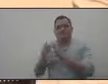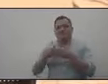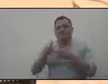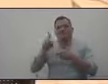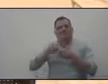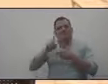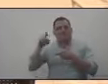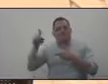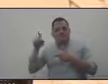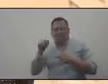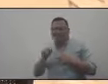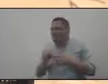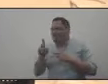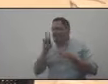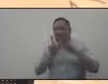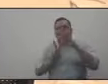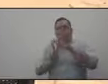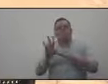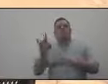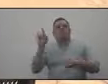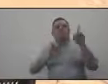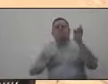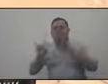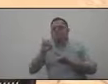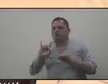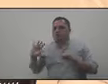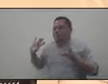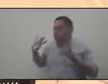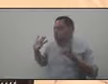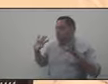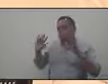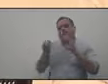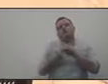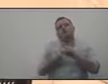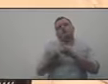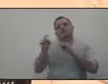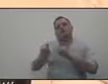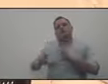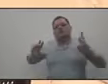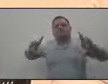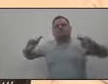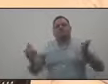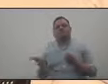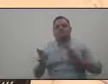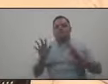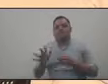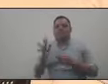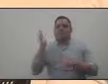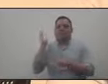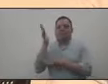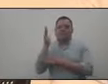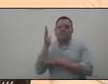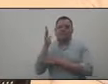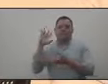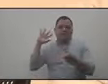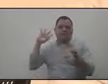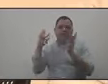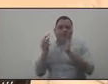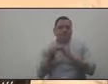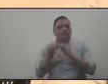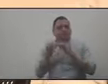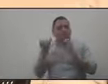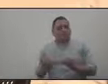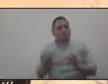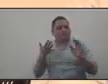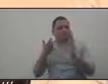gráficamente, audiovisualmente, todo lo que en resumen es esta audiencia pública de